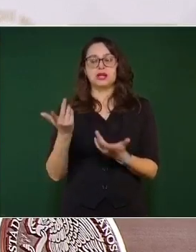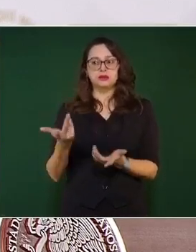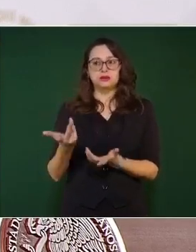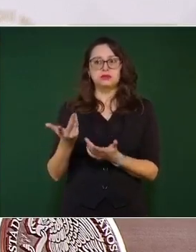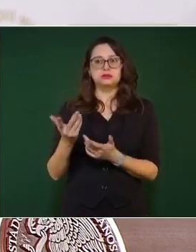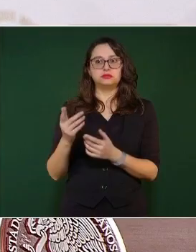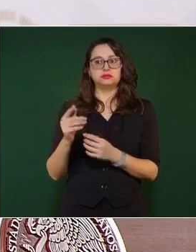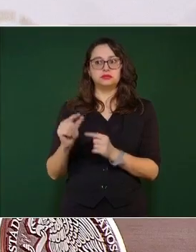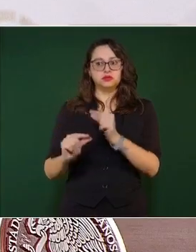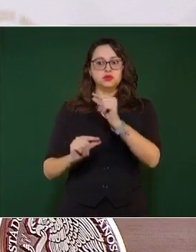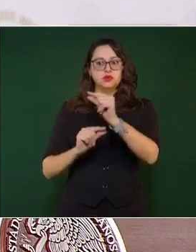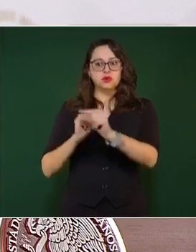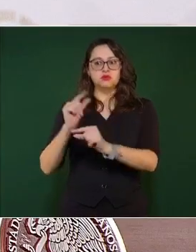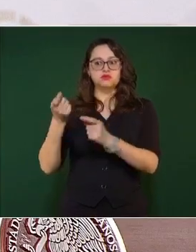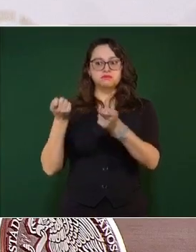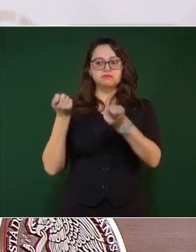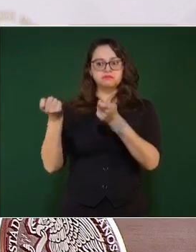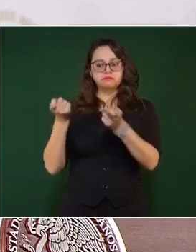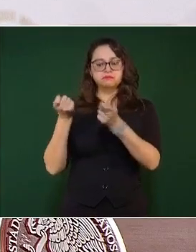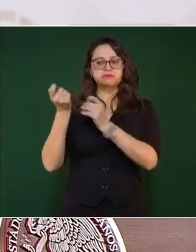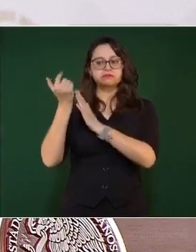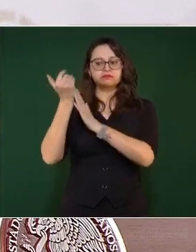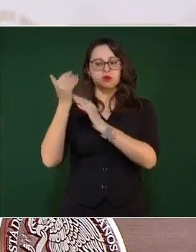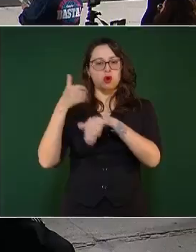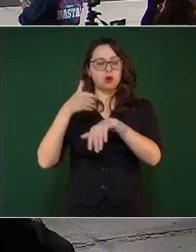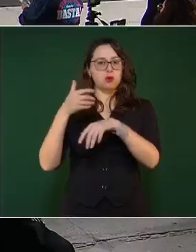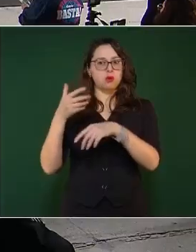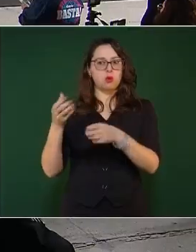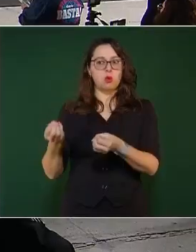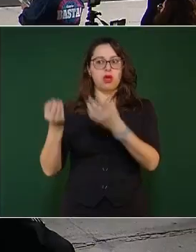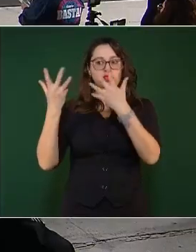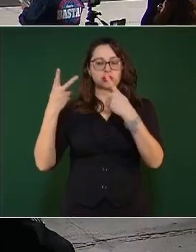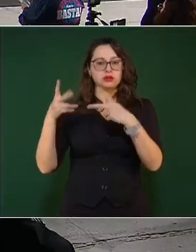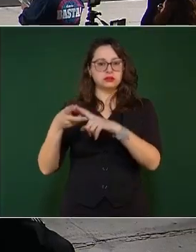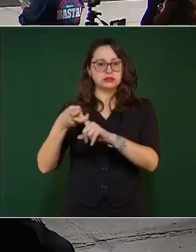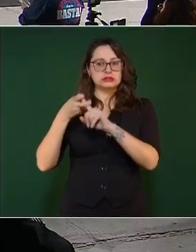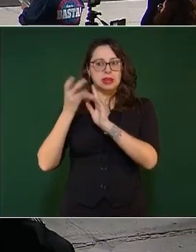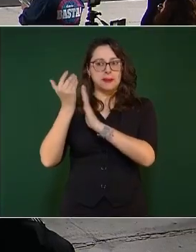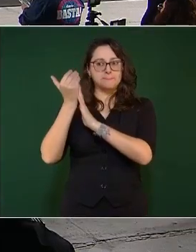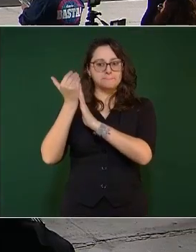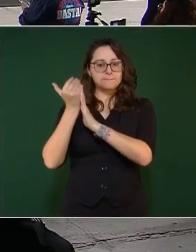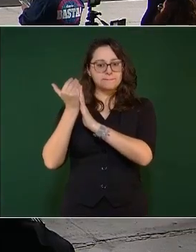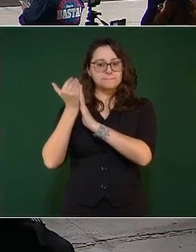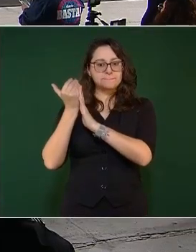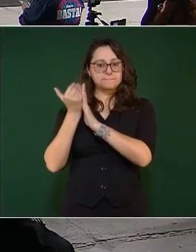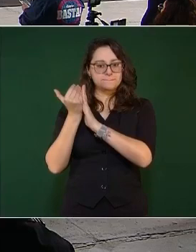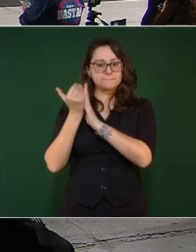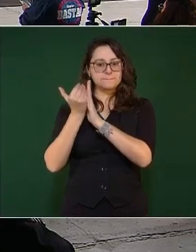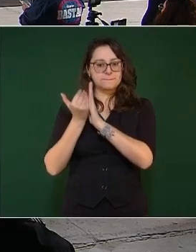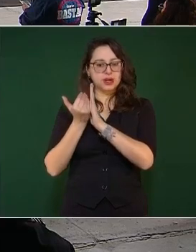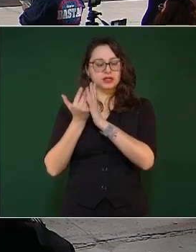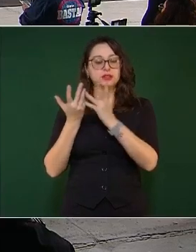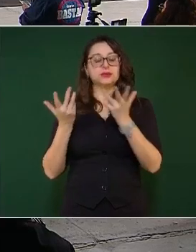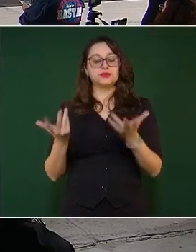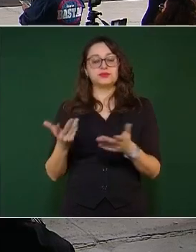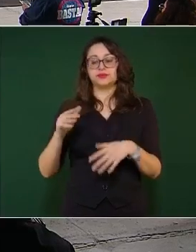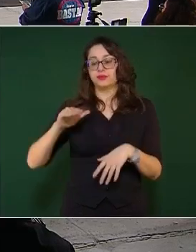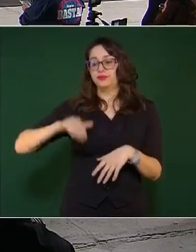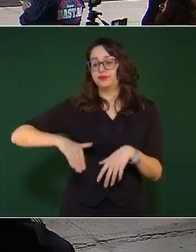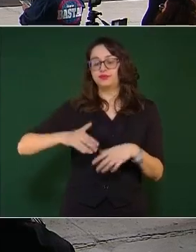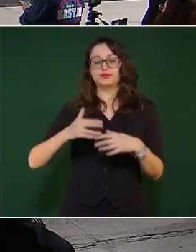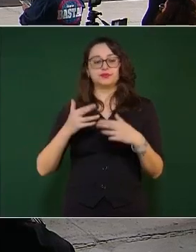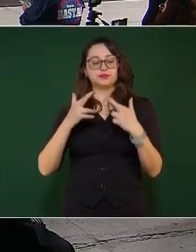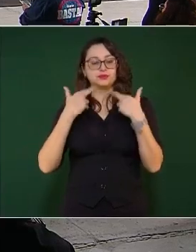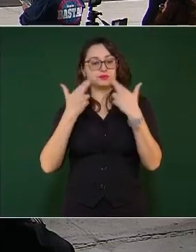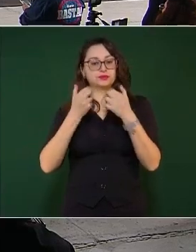reducidos. Y de estos, a pesar de que son reducidos, ahorita en la reunión de seguridad se daba